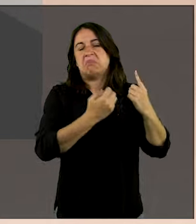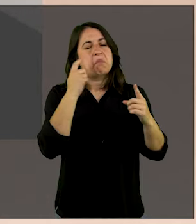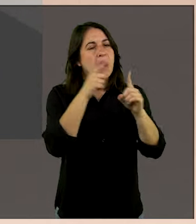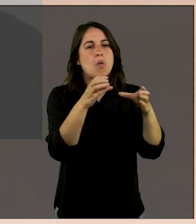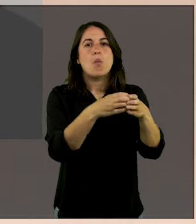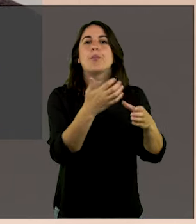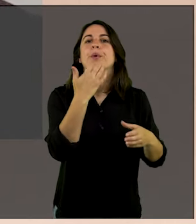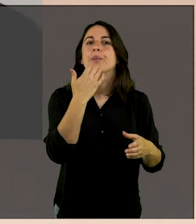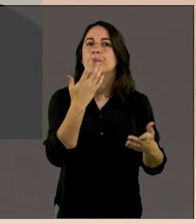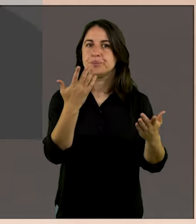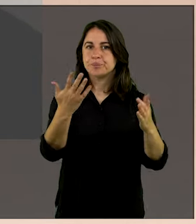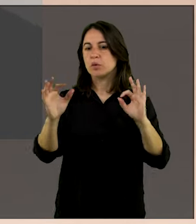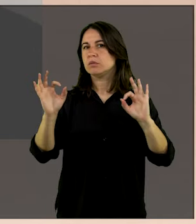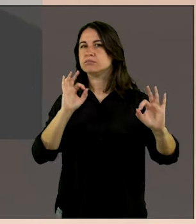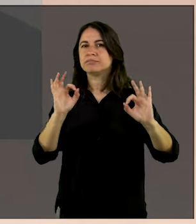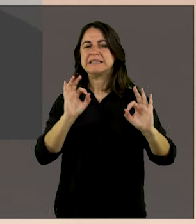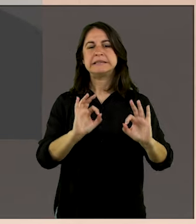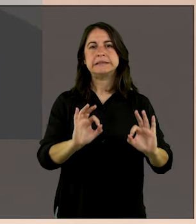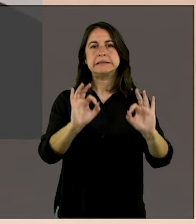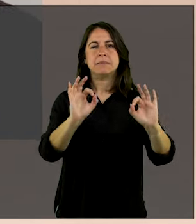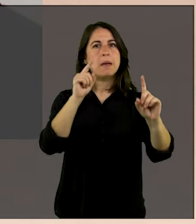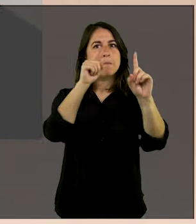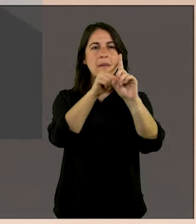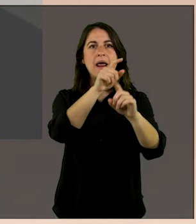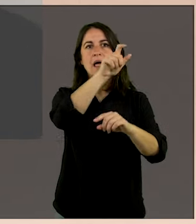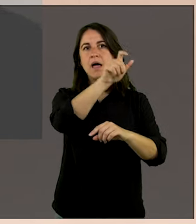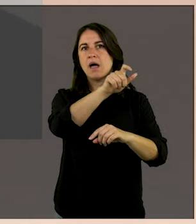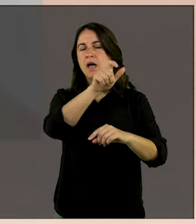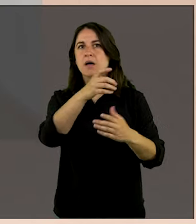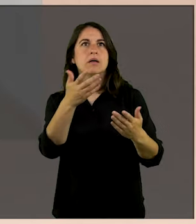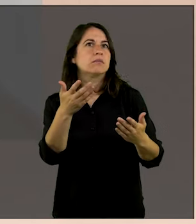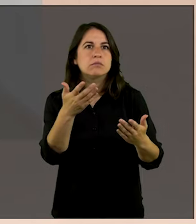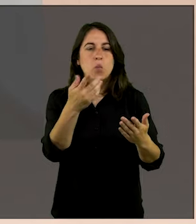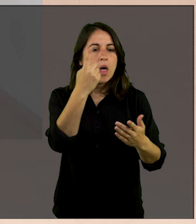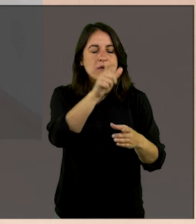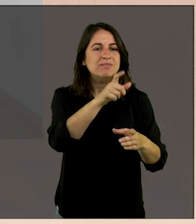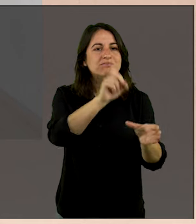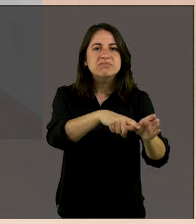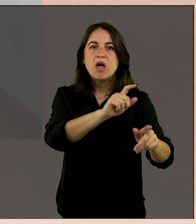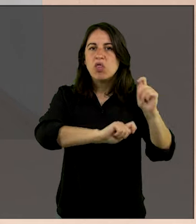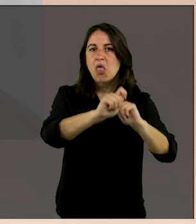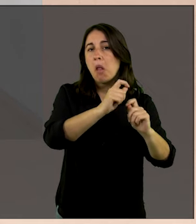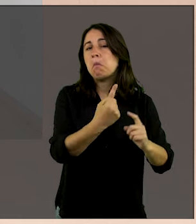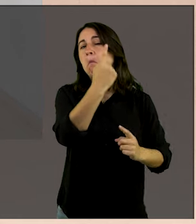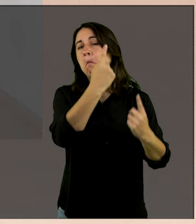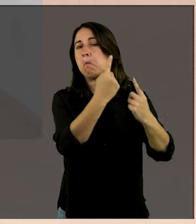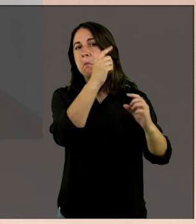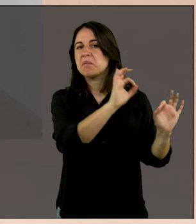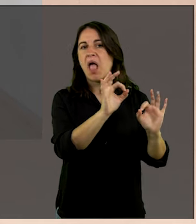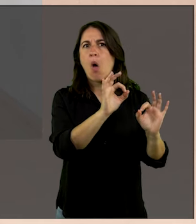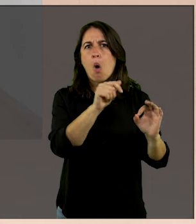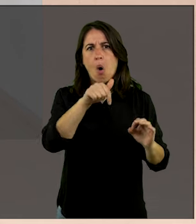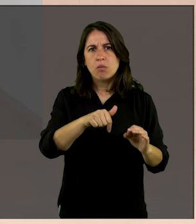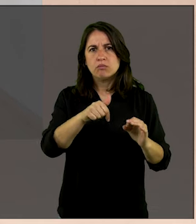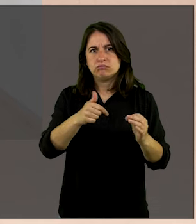un colectivo en concreto, por ejemplo, funciones exclusivas para afiliados de una asociación, a